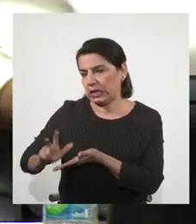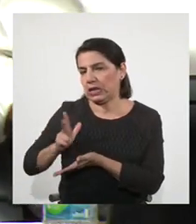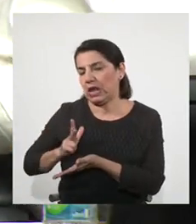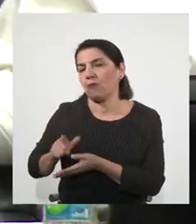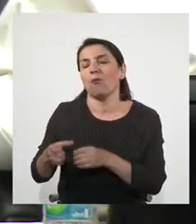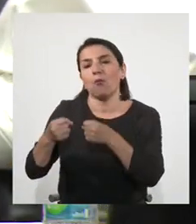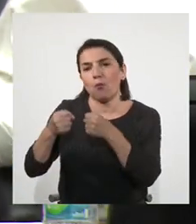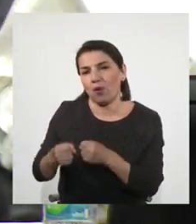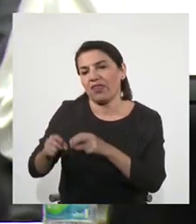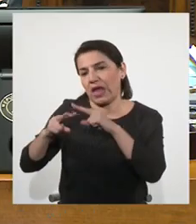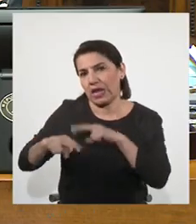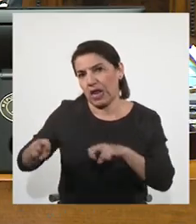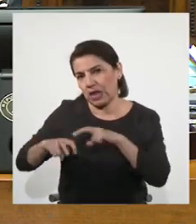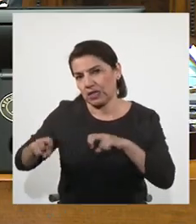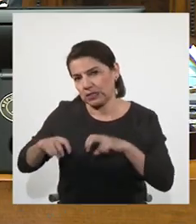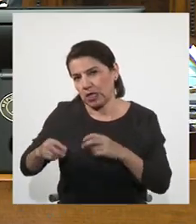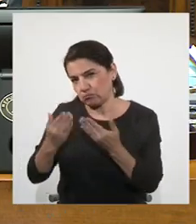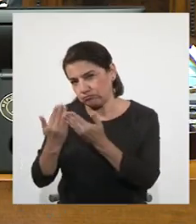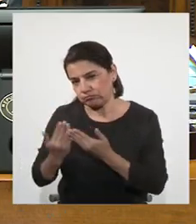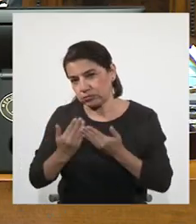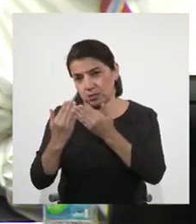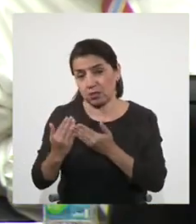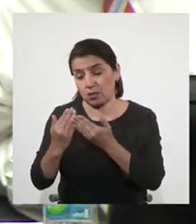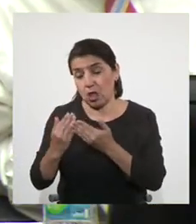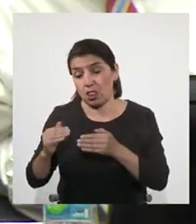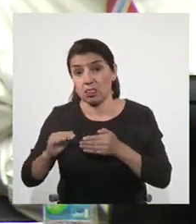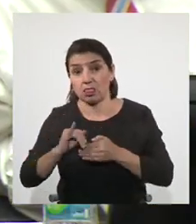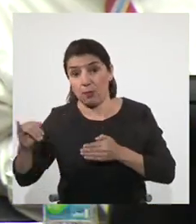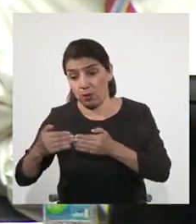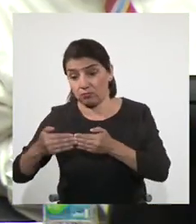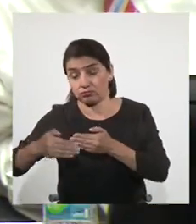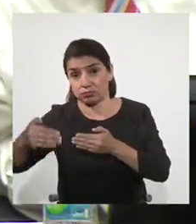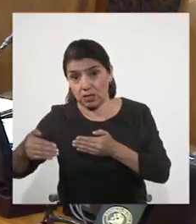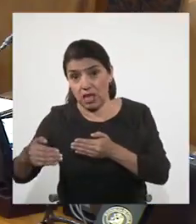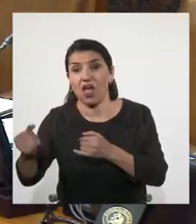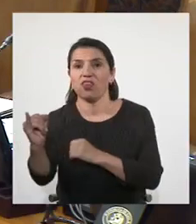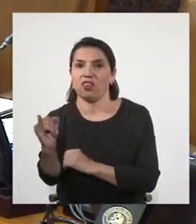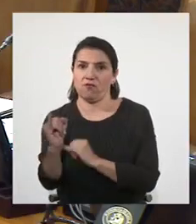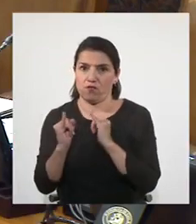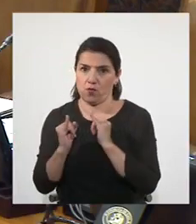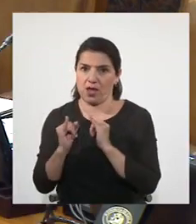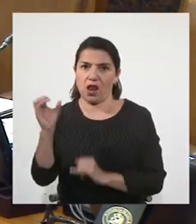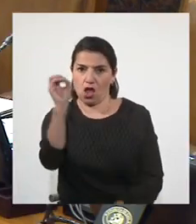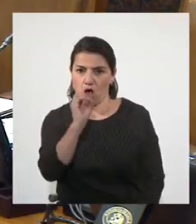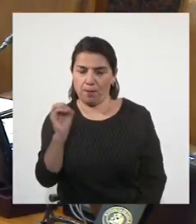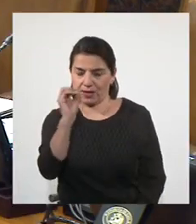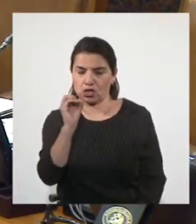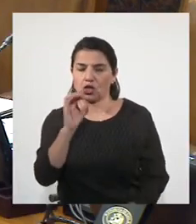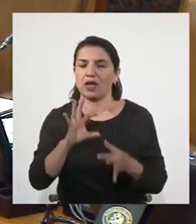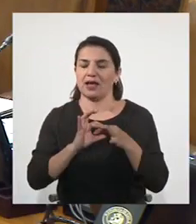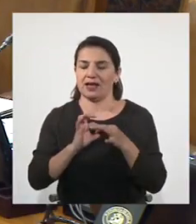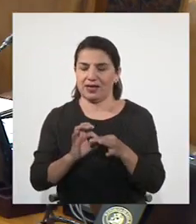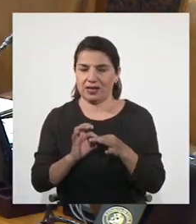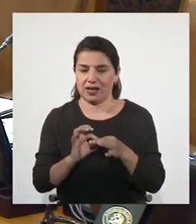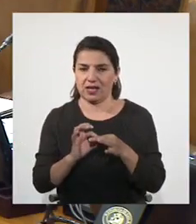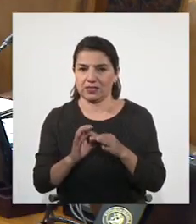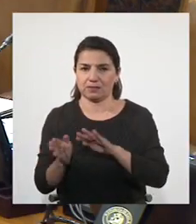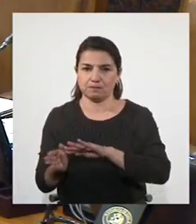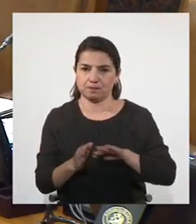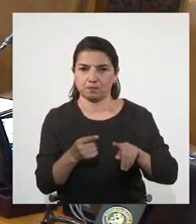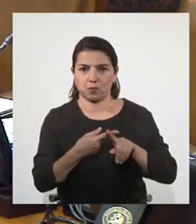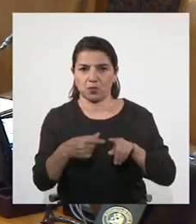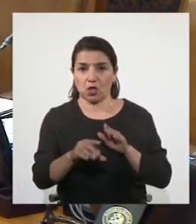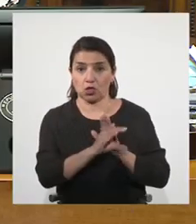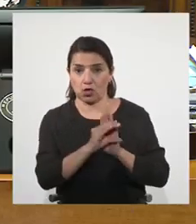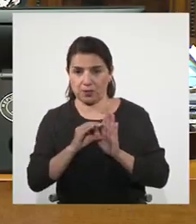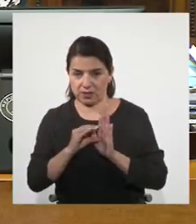en algunos momentos más, en media hora más, en una hora más, entregarnos la opinión. Gracias, Presidenta. Gracias, senador. Seguimos entonces con la siguiente partida, de